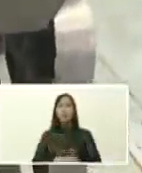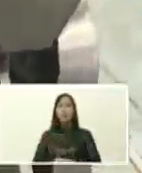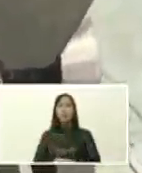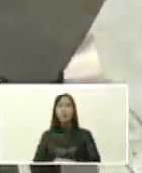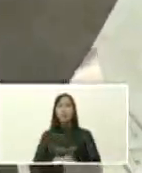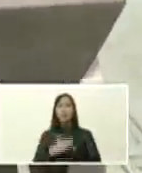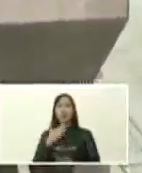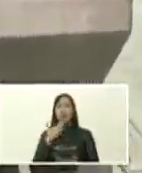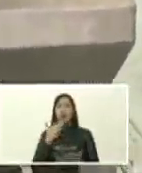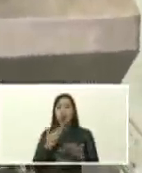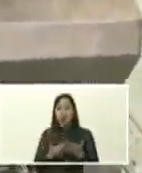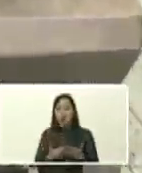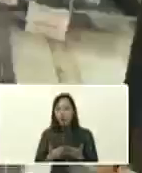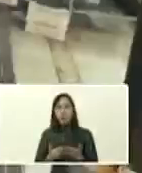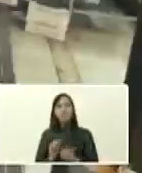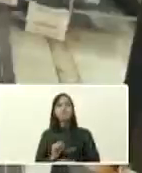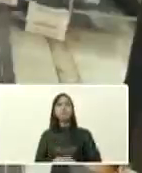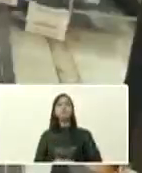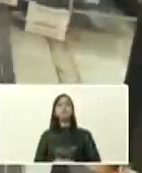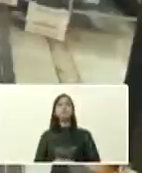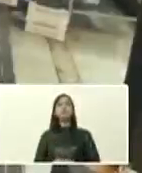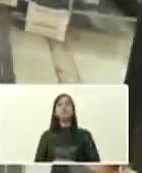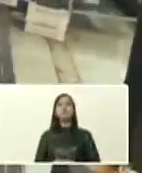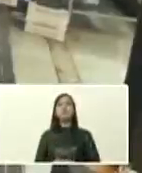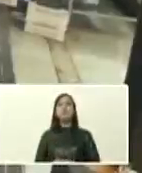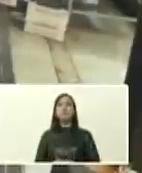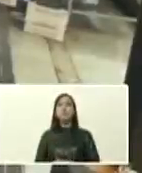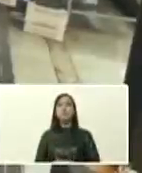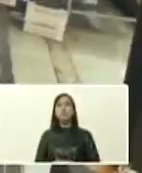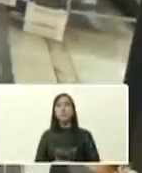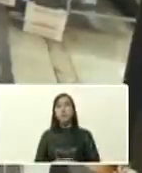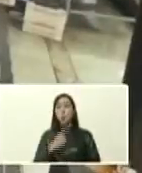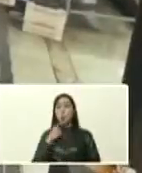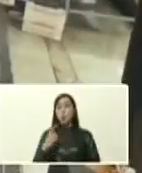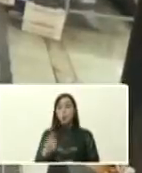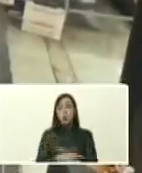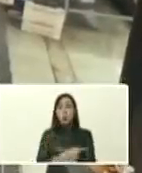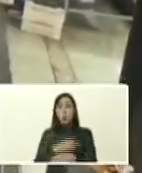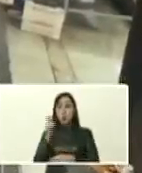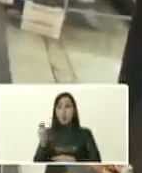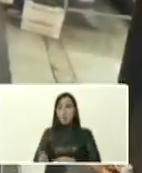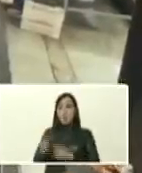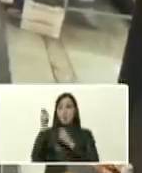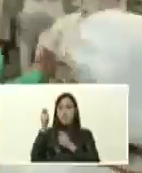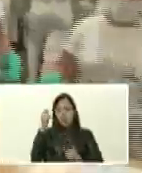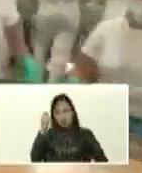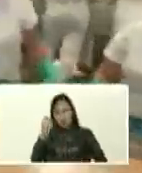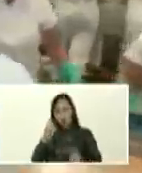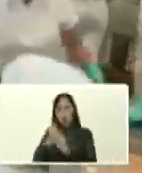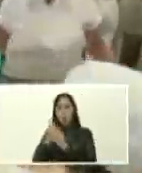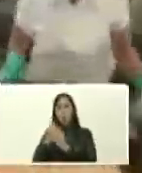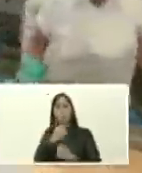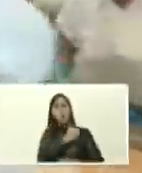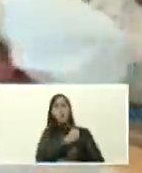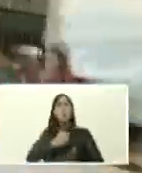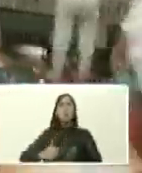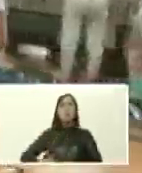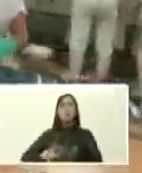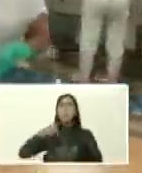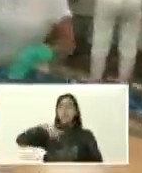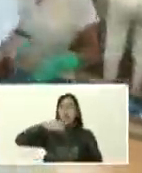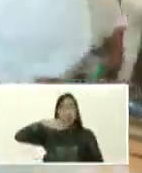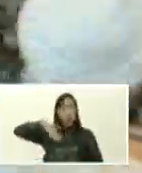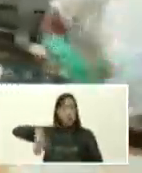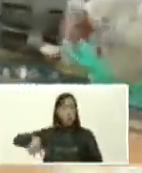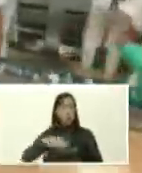Gracias, Cleto. Así es, presidente. Como lo dice nuestro hermano pescador, contamos con usted y usted cuenta con el pueblo de Nueva Esparta para seguir